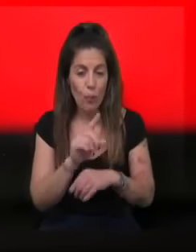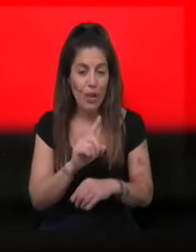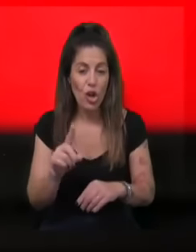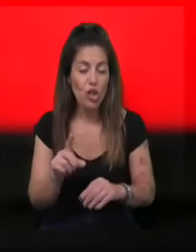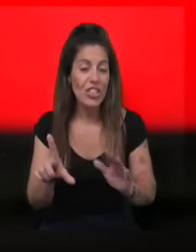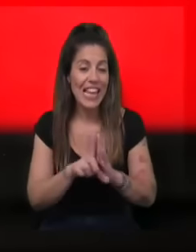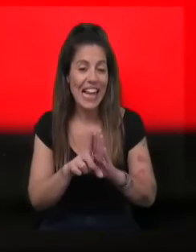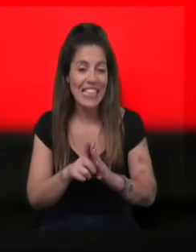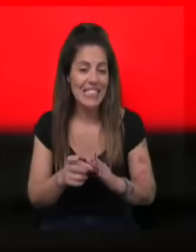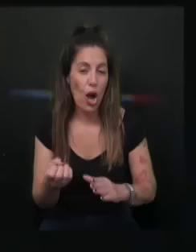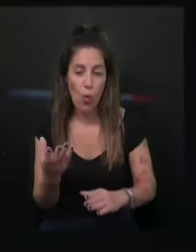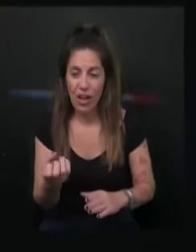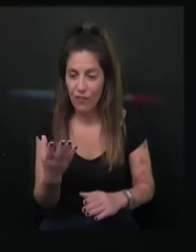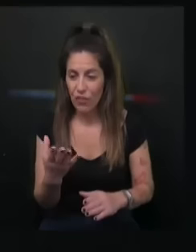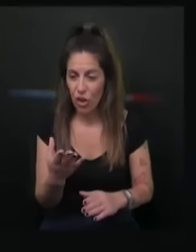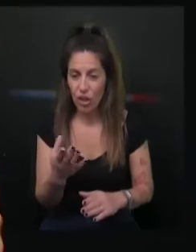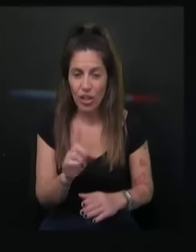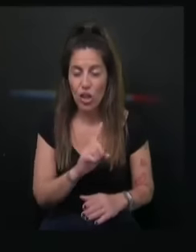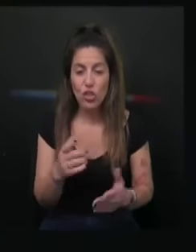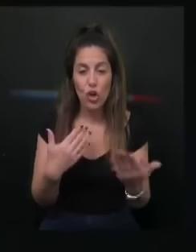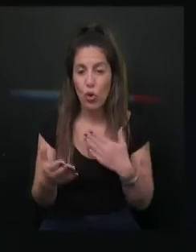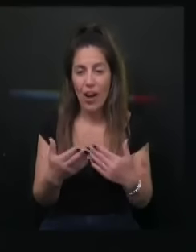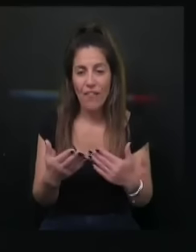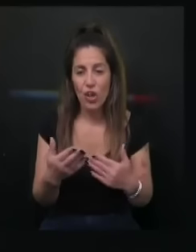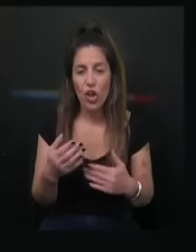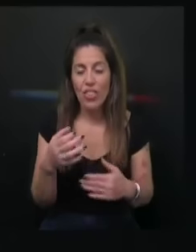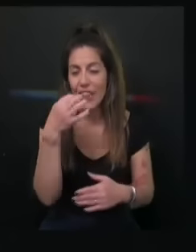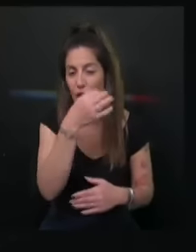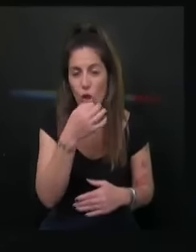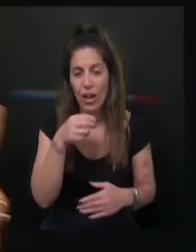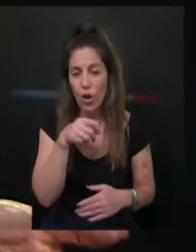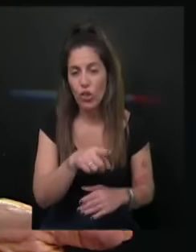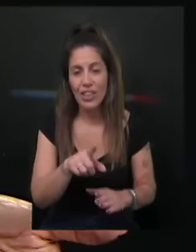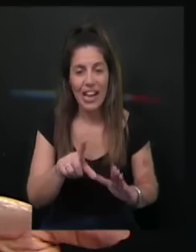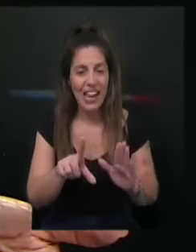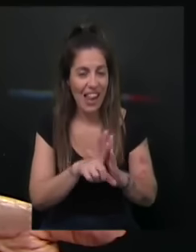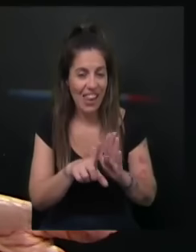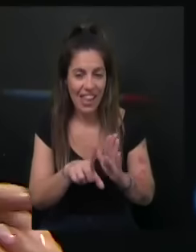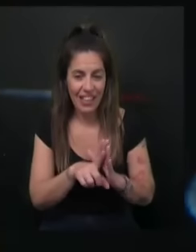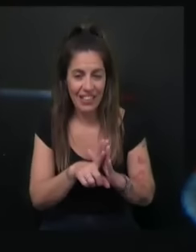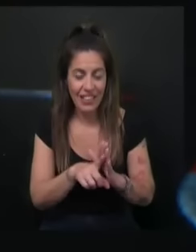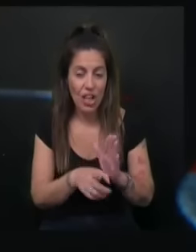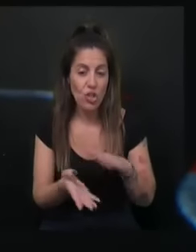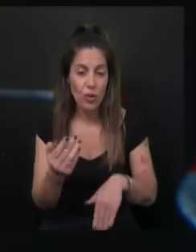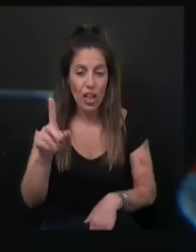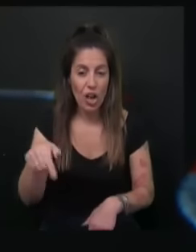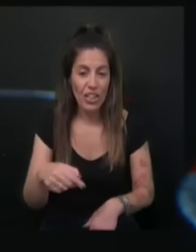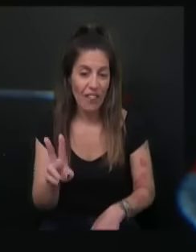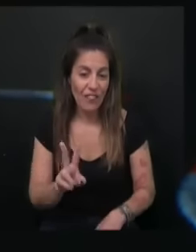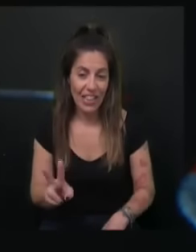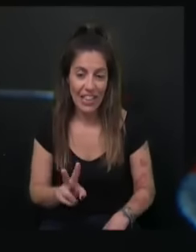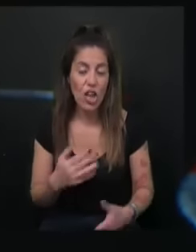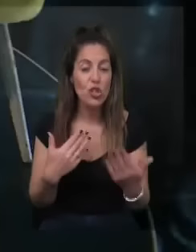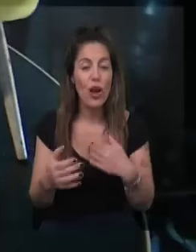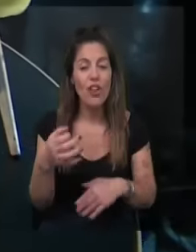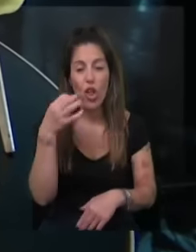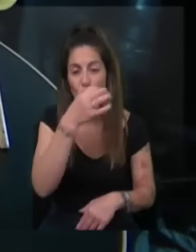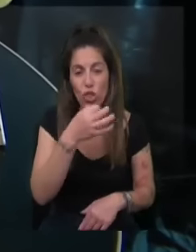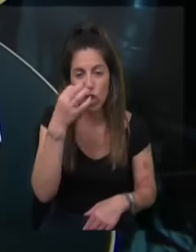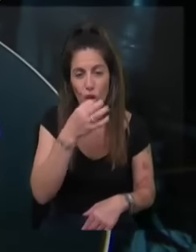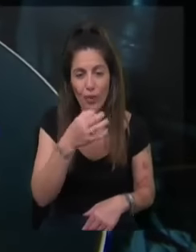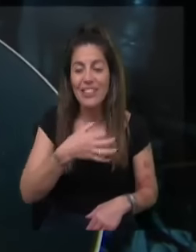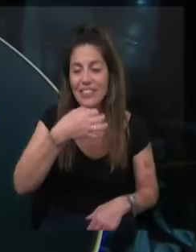planta por eso yo no hablo nunca de drogas ilícitas sobre todo las que tienen origen vegetal yo hablo de drogas